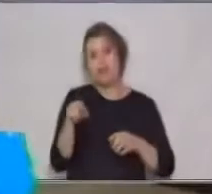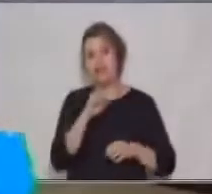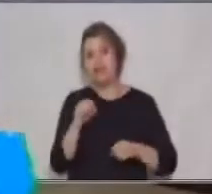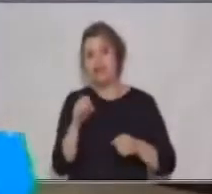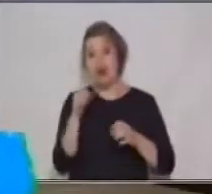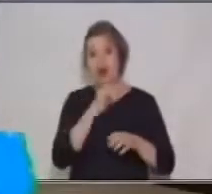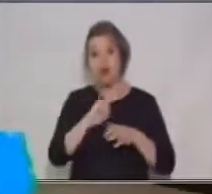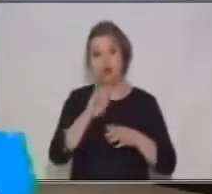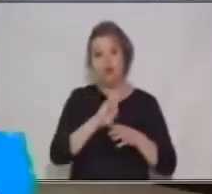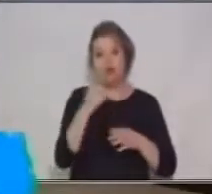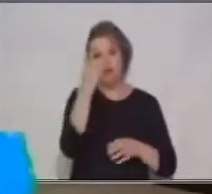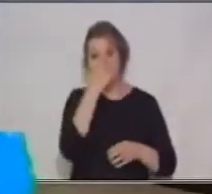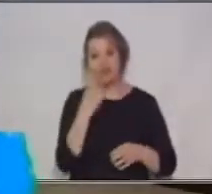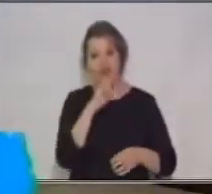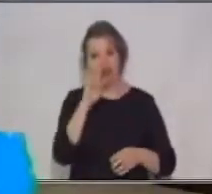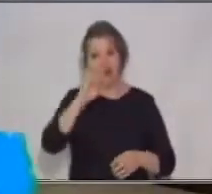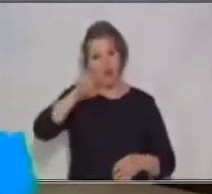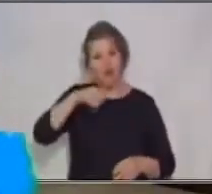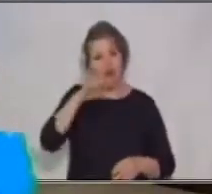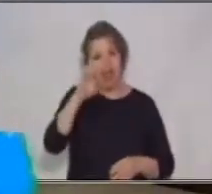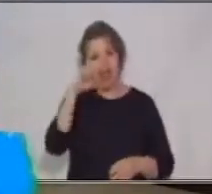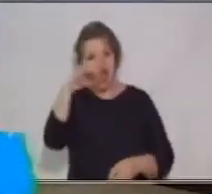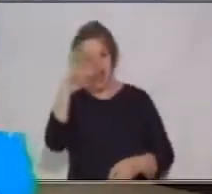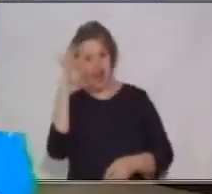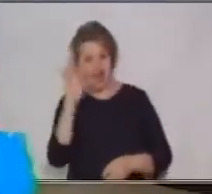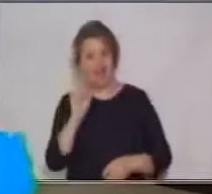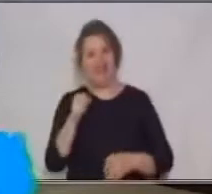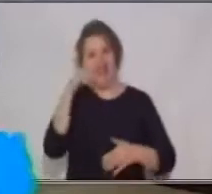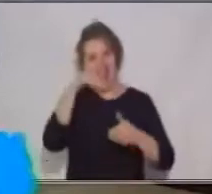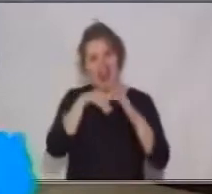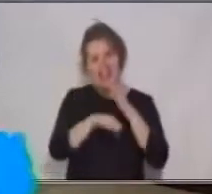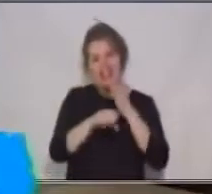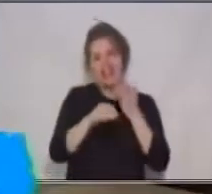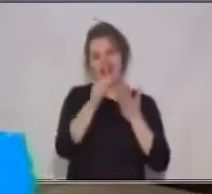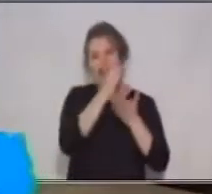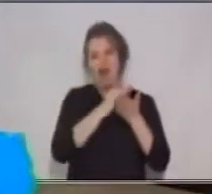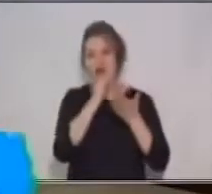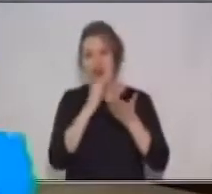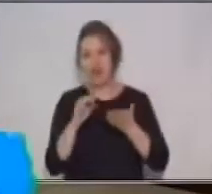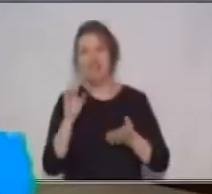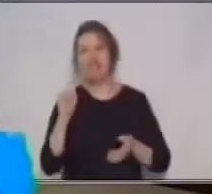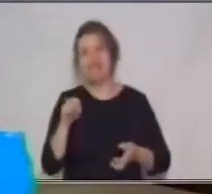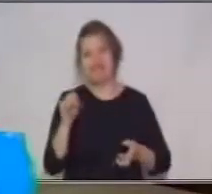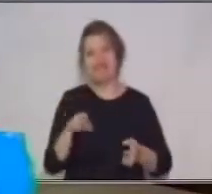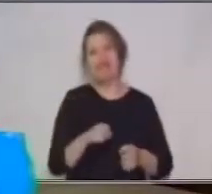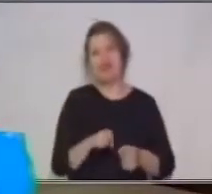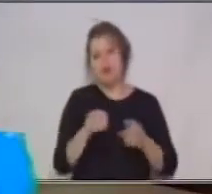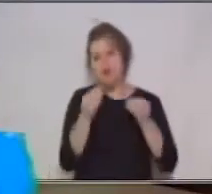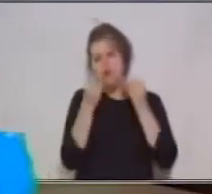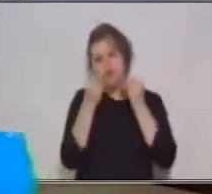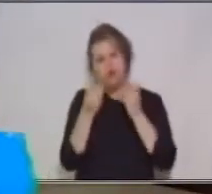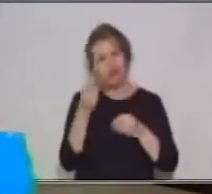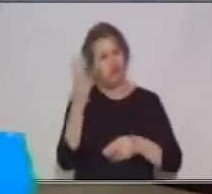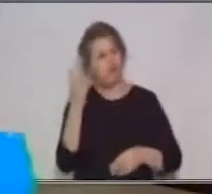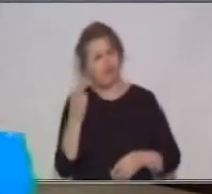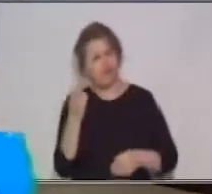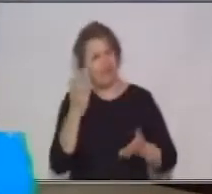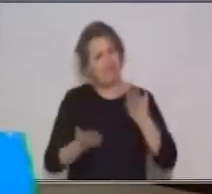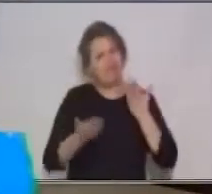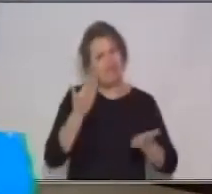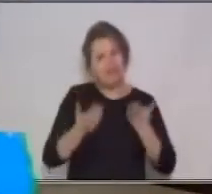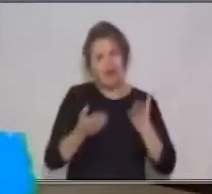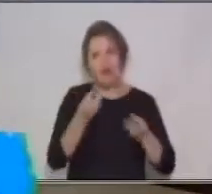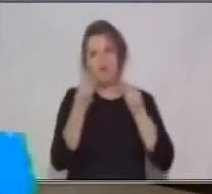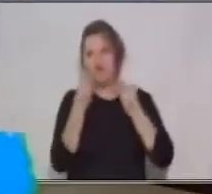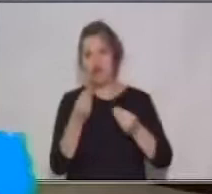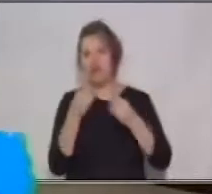está dentro de la oración, si lo queremos ver de una forma más sintáctica. Muchas veces posiblemente para muchos